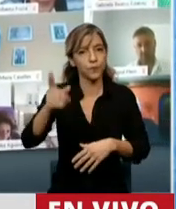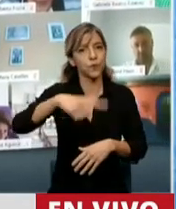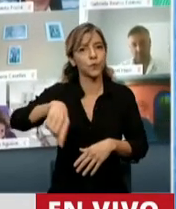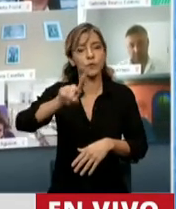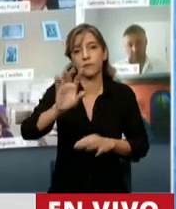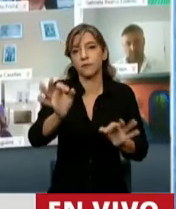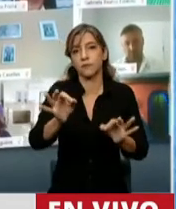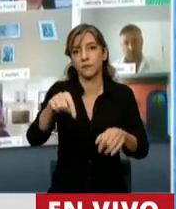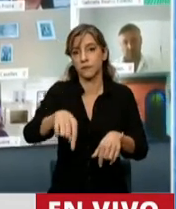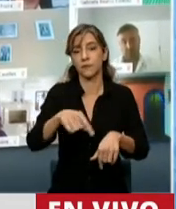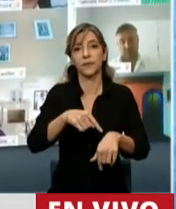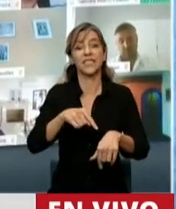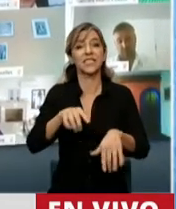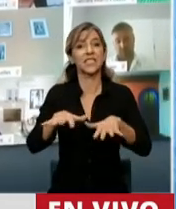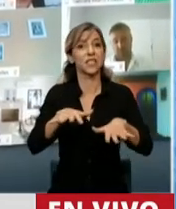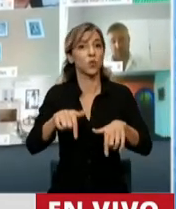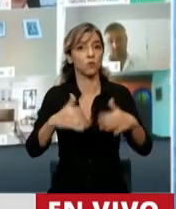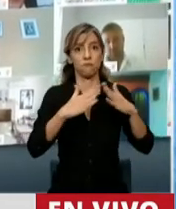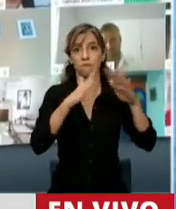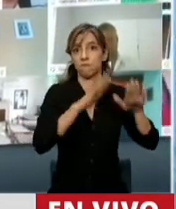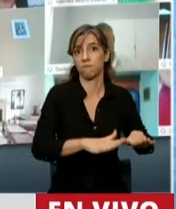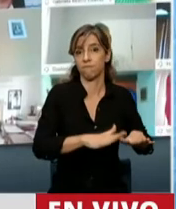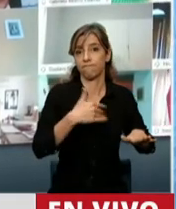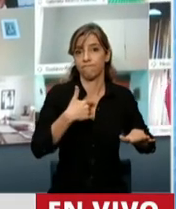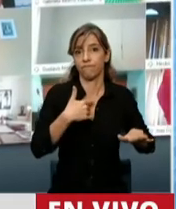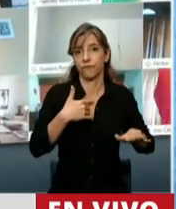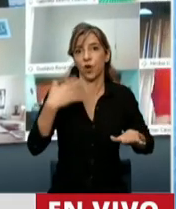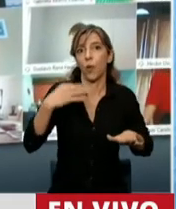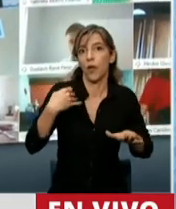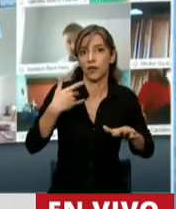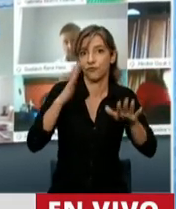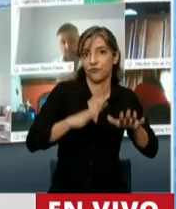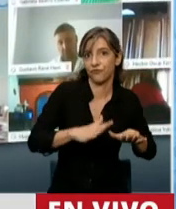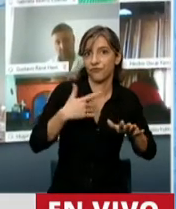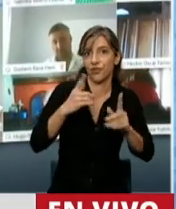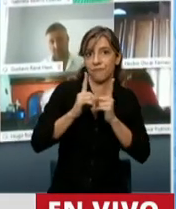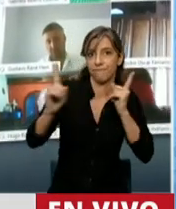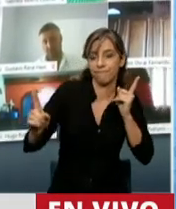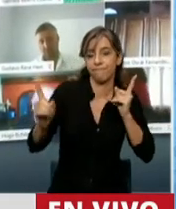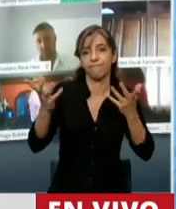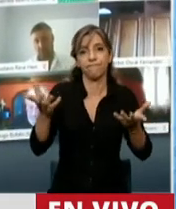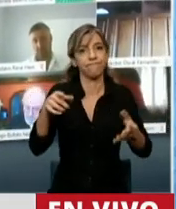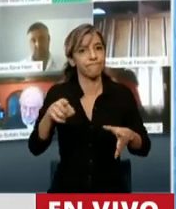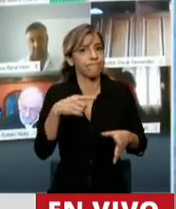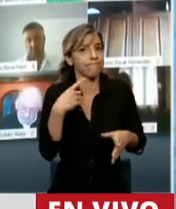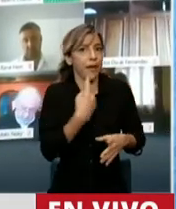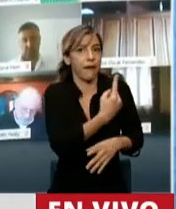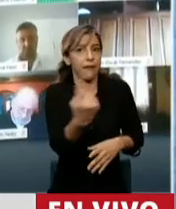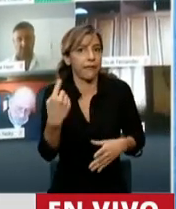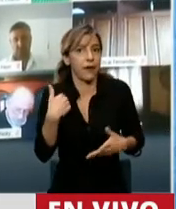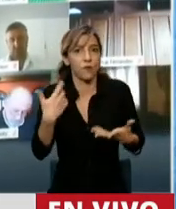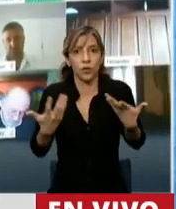obligatorio ha creado una serie de desafíos que nos demanda a todos tener una